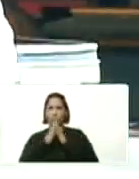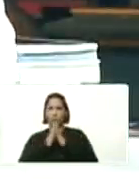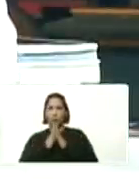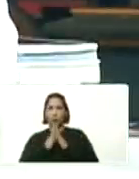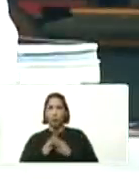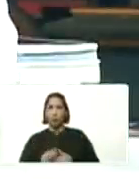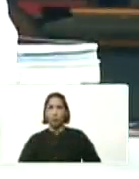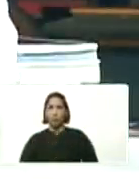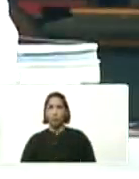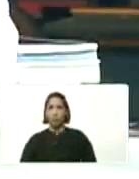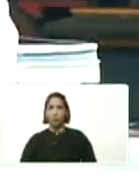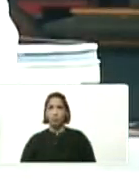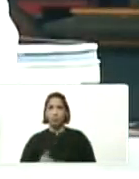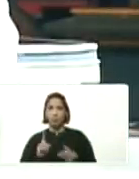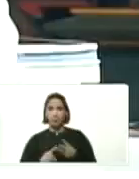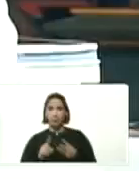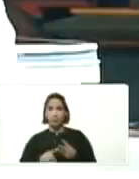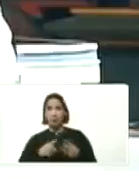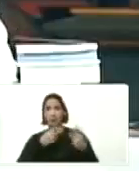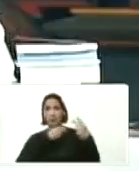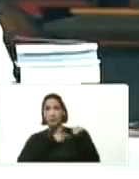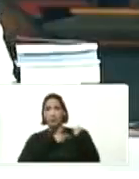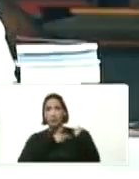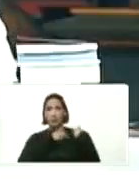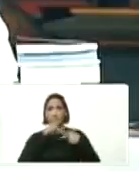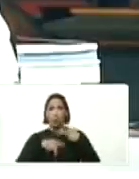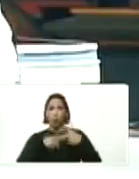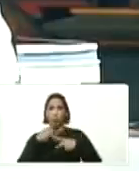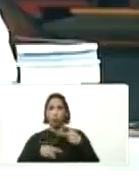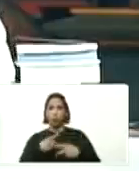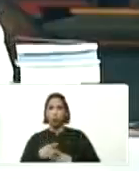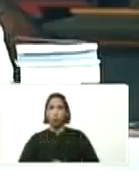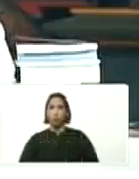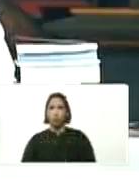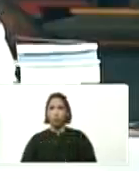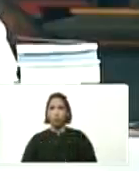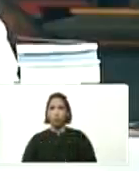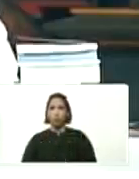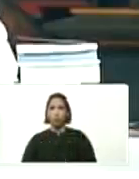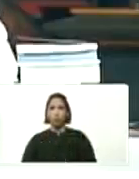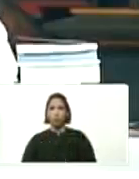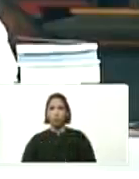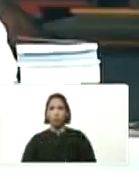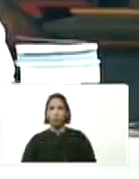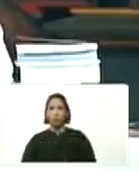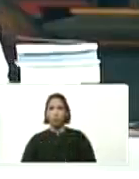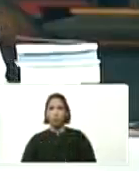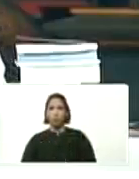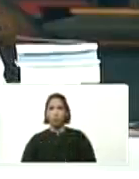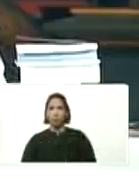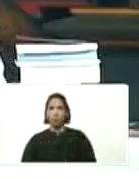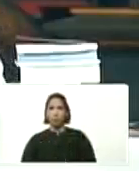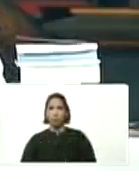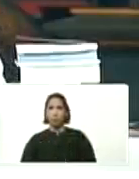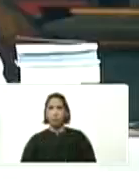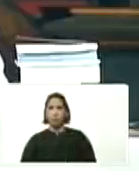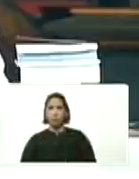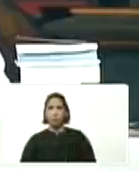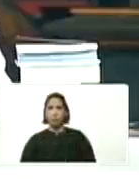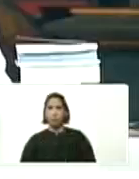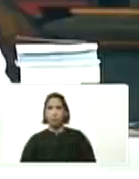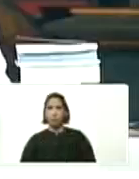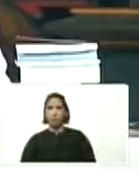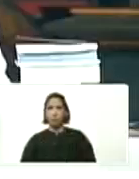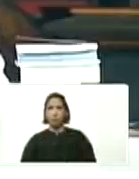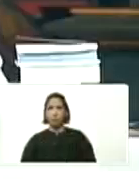Miguel Delgado, jefe de producción, jovencito. Cuéntanos, cuéntanos, por favor, cuéntanos todo lo que quieras contarnos. Adelante,